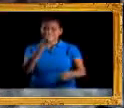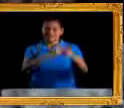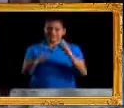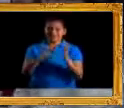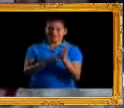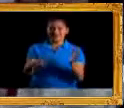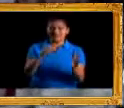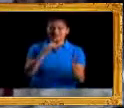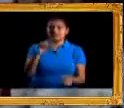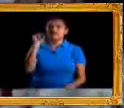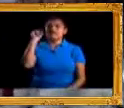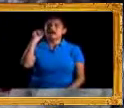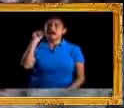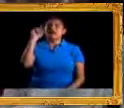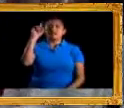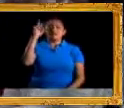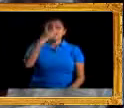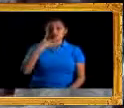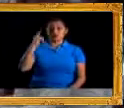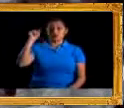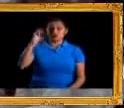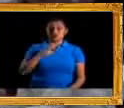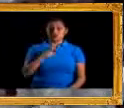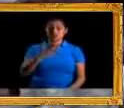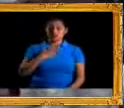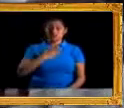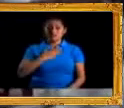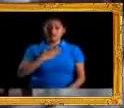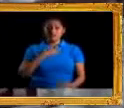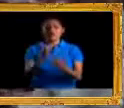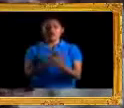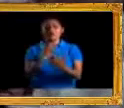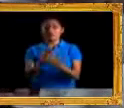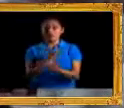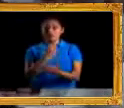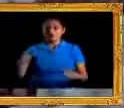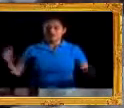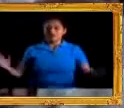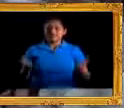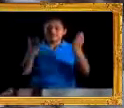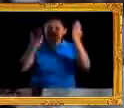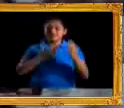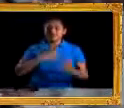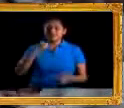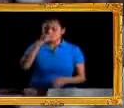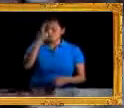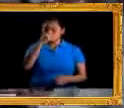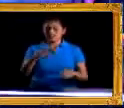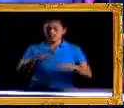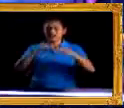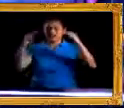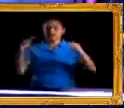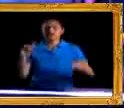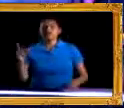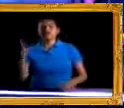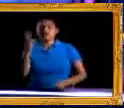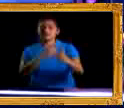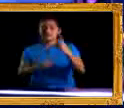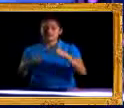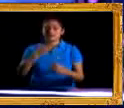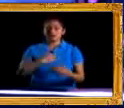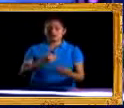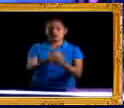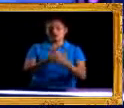mi economía, tú eres mi sustento, alzaré mis ojos a los montes, ¿de dónde vendrá mi socorro? Mi socorro viene de